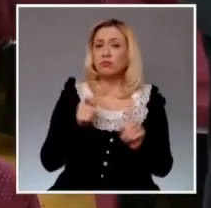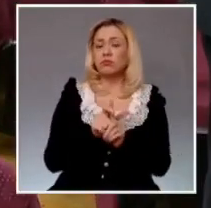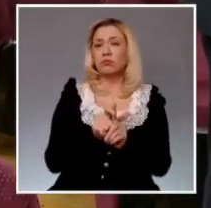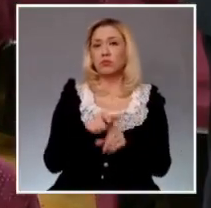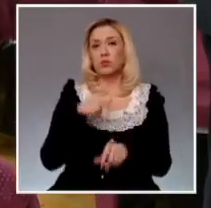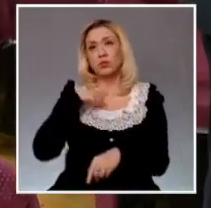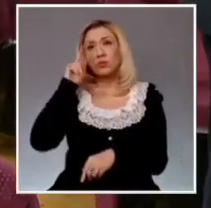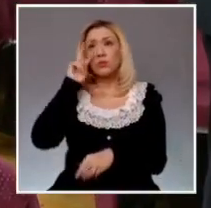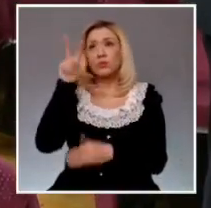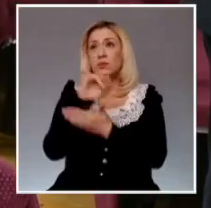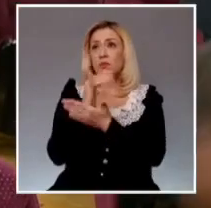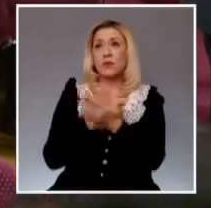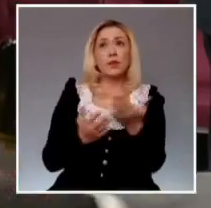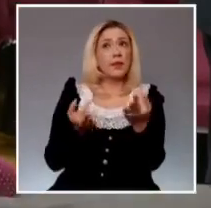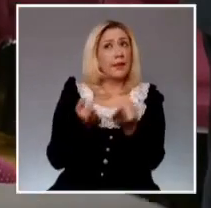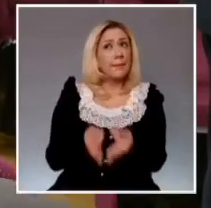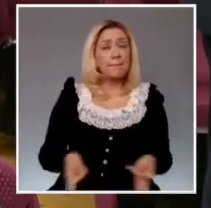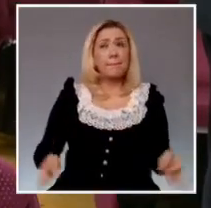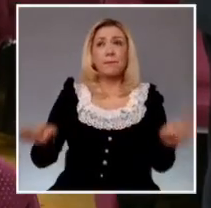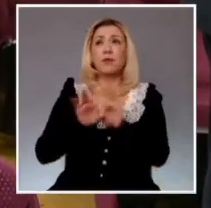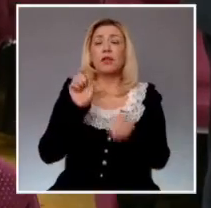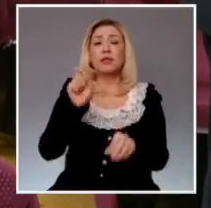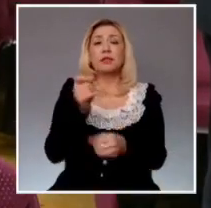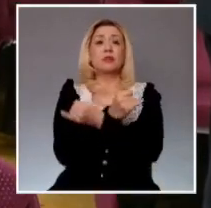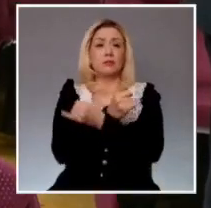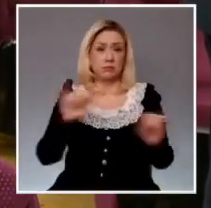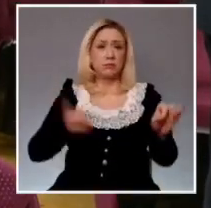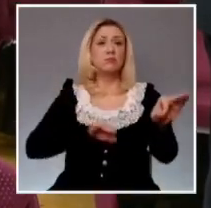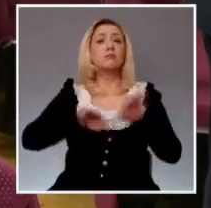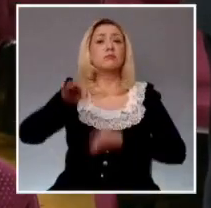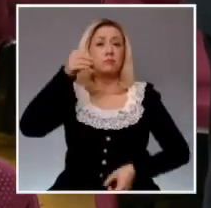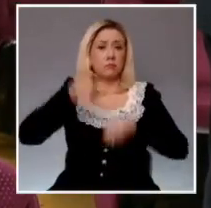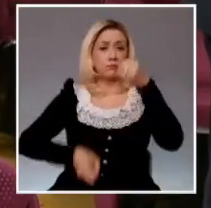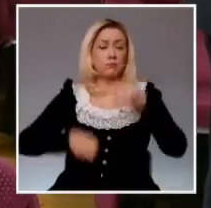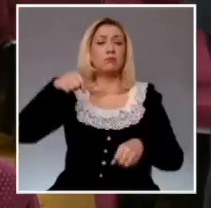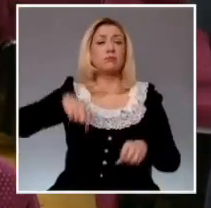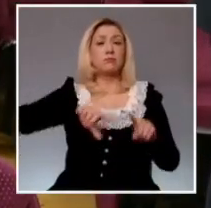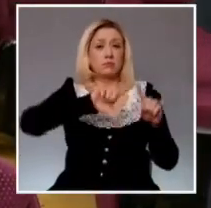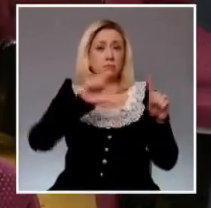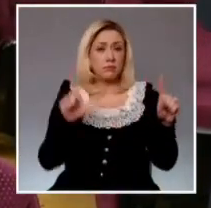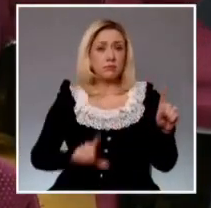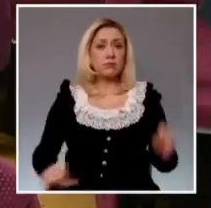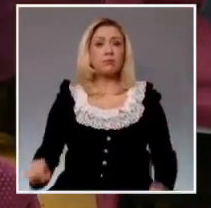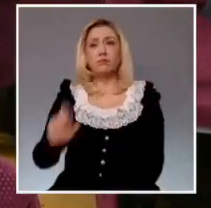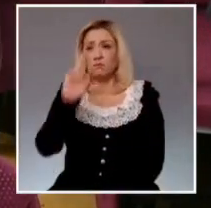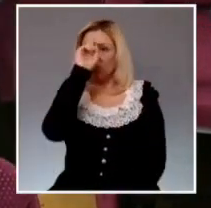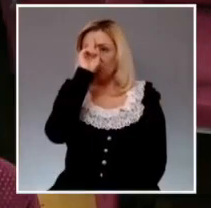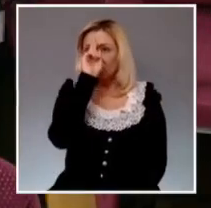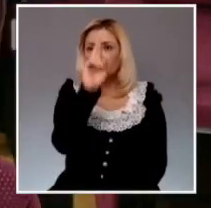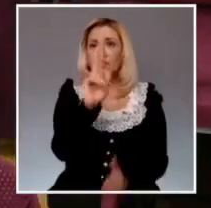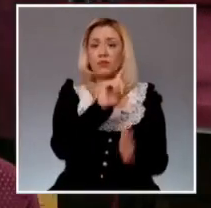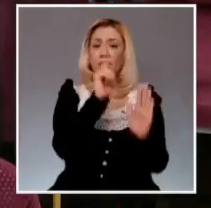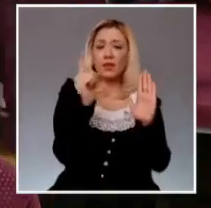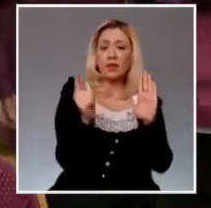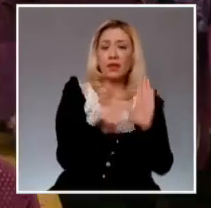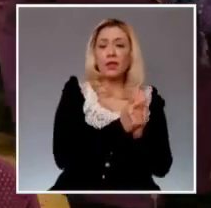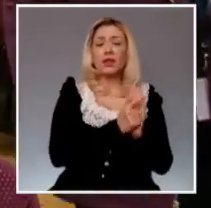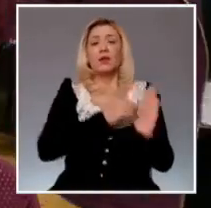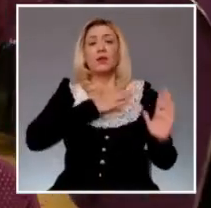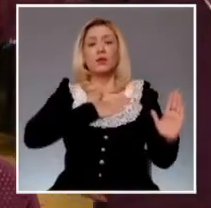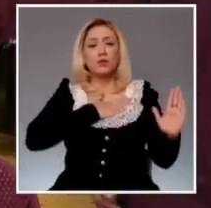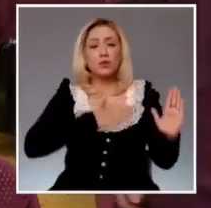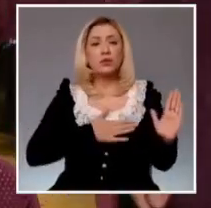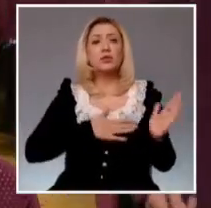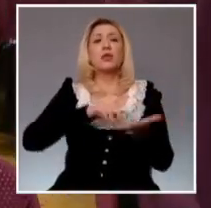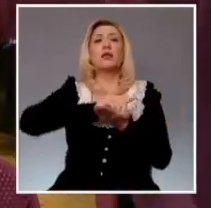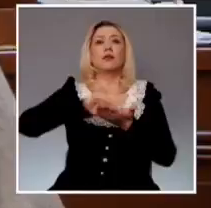punto de vista de la independencia del Poder Judicial, de los valores de la justicia, del trabajo en derechos humanos a favor de las personas